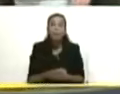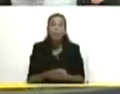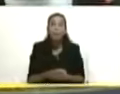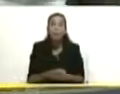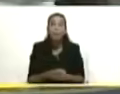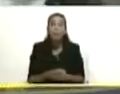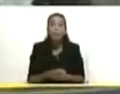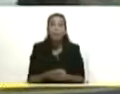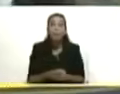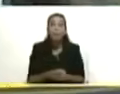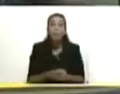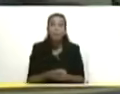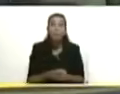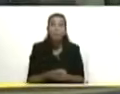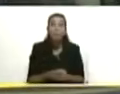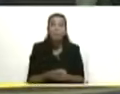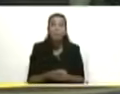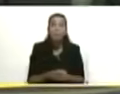Sí.